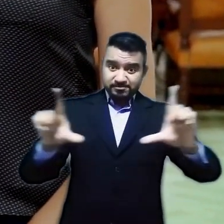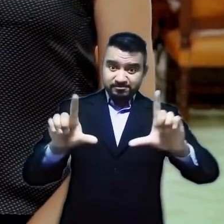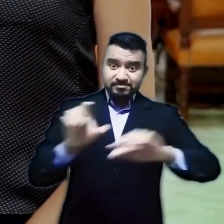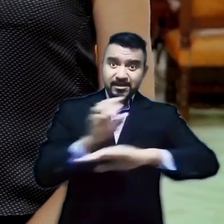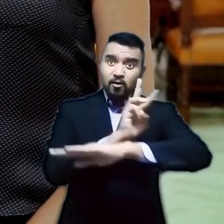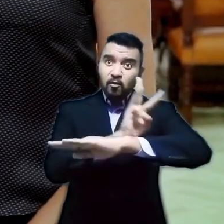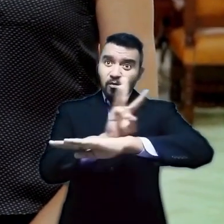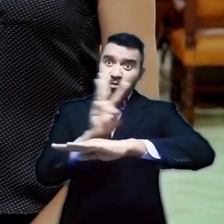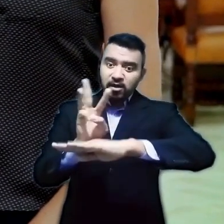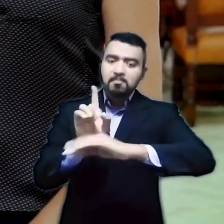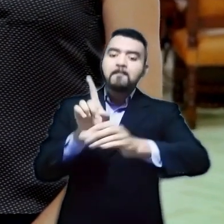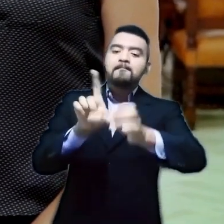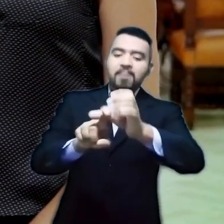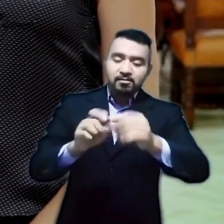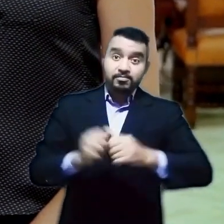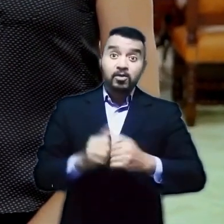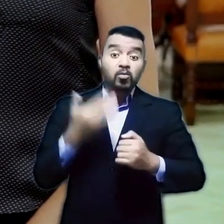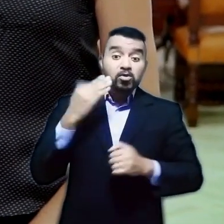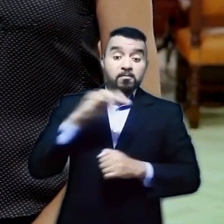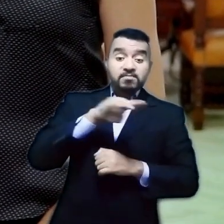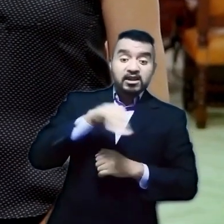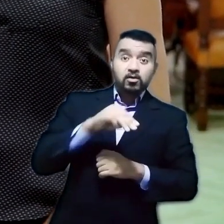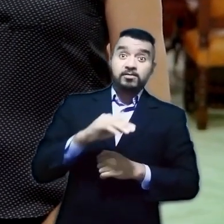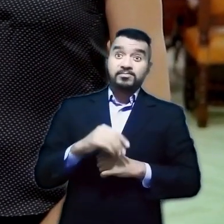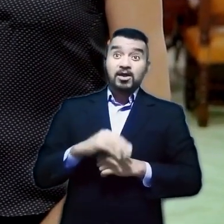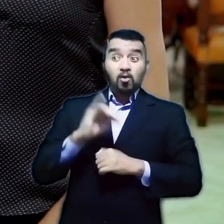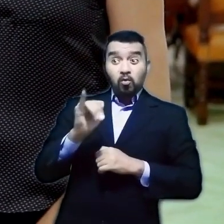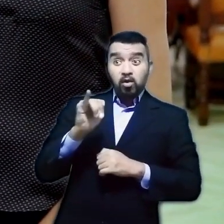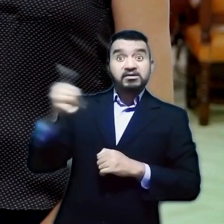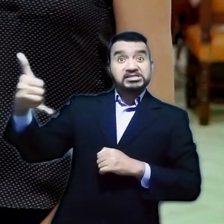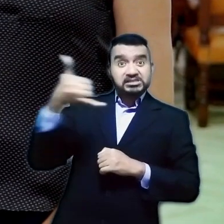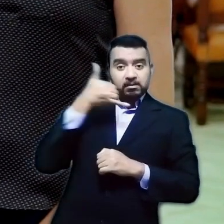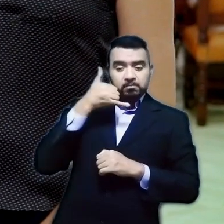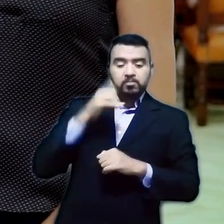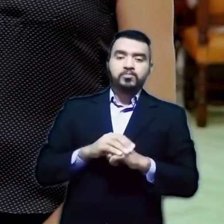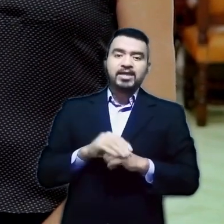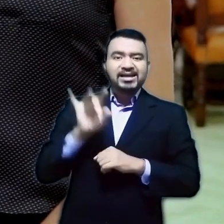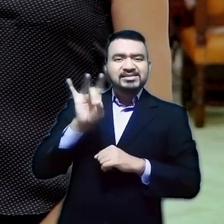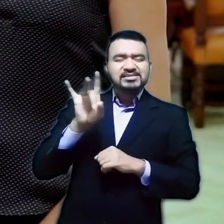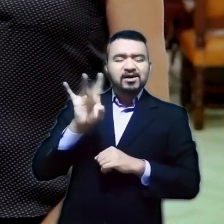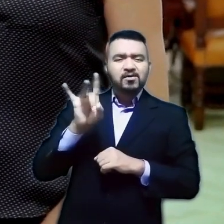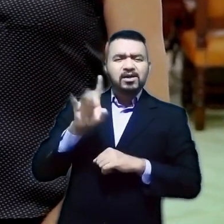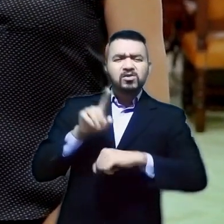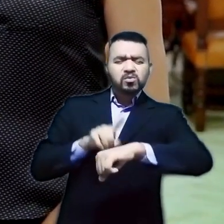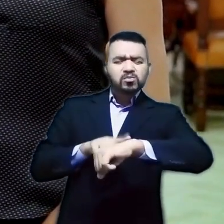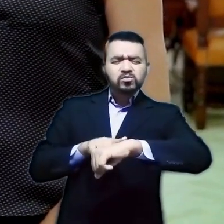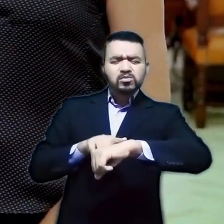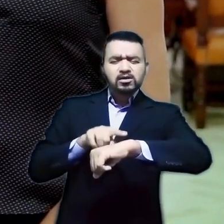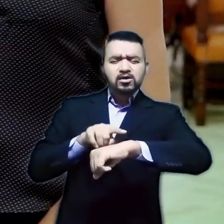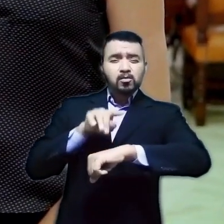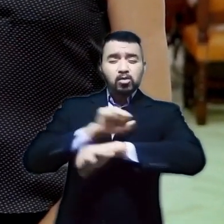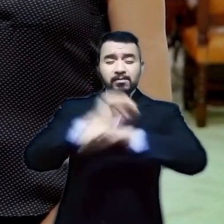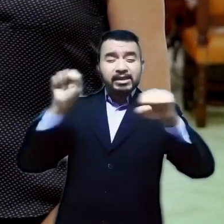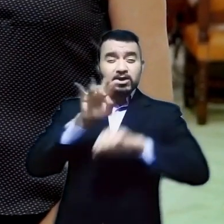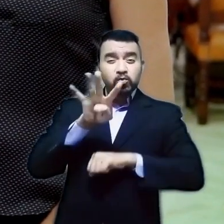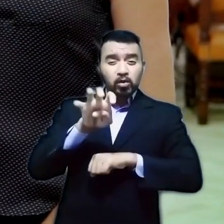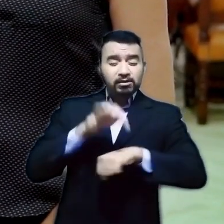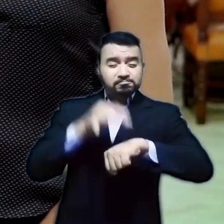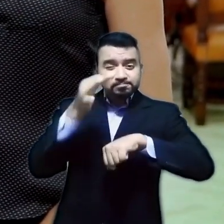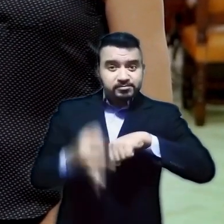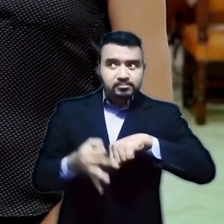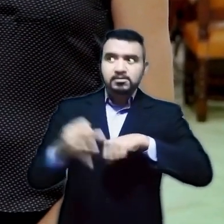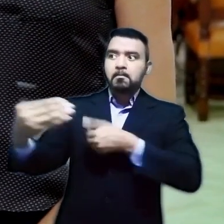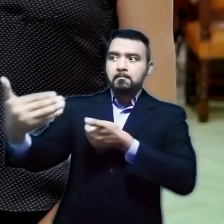miércoles. El viernes me contactaron de la cooperativa. El sábado la asesora a las 9 en punto me estaba visitando